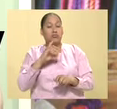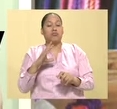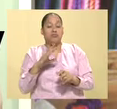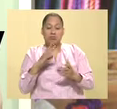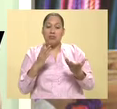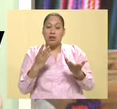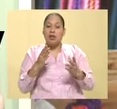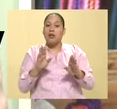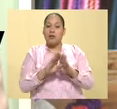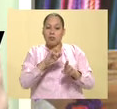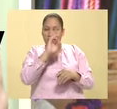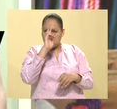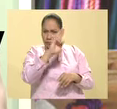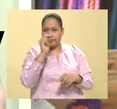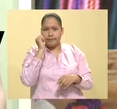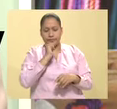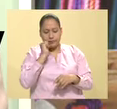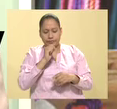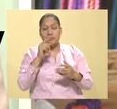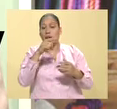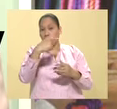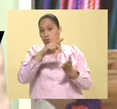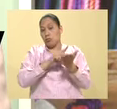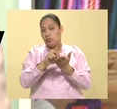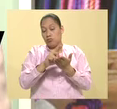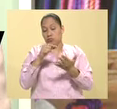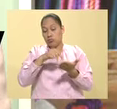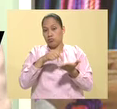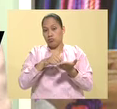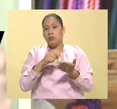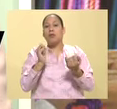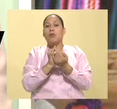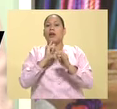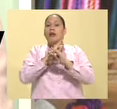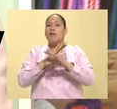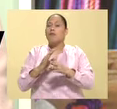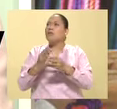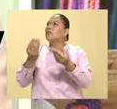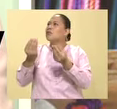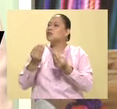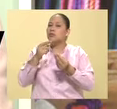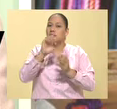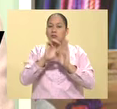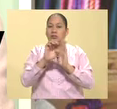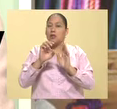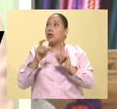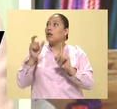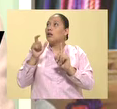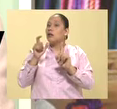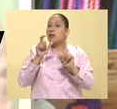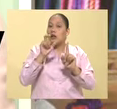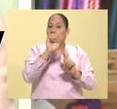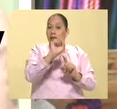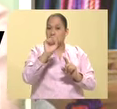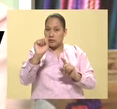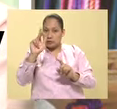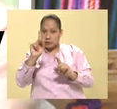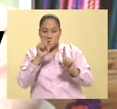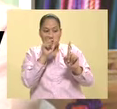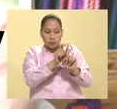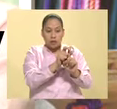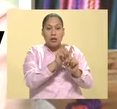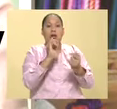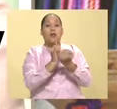a no ser explotados. También tienen derecho a recibir información respecto de cuestiones de seguridad pública y de protección